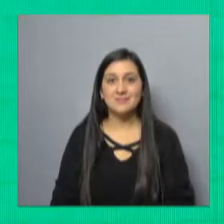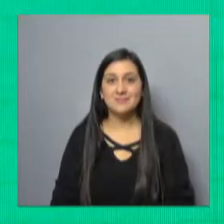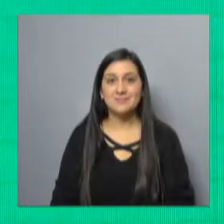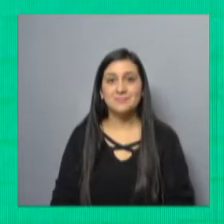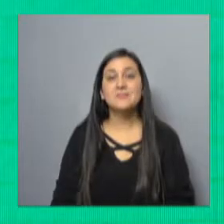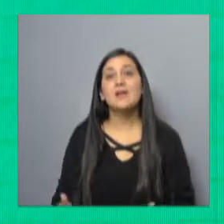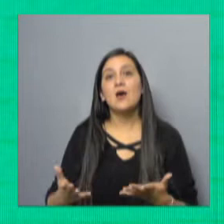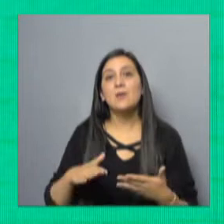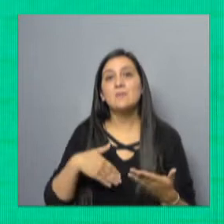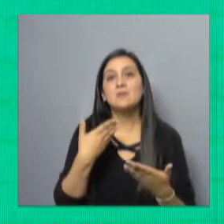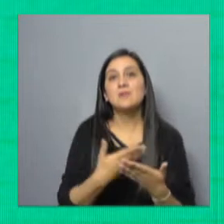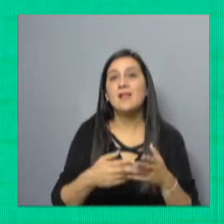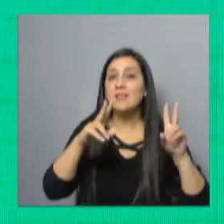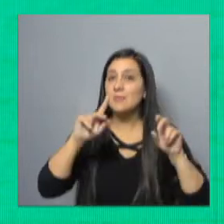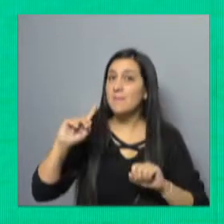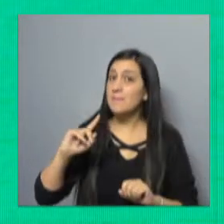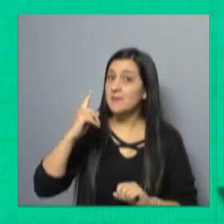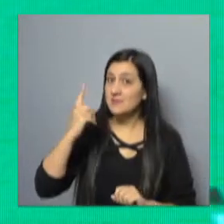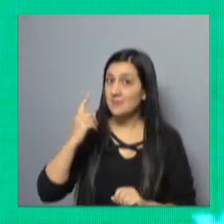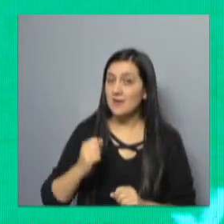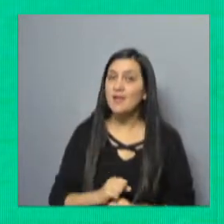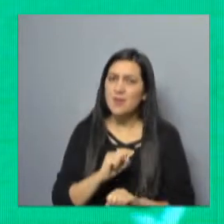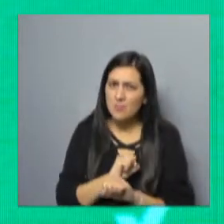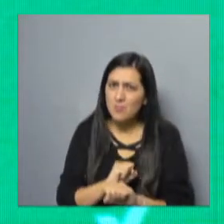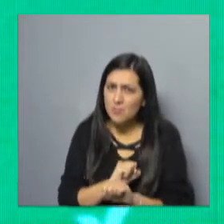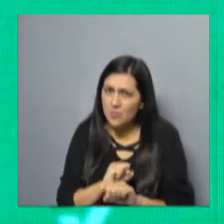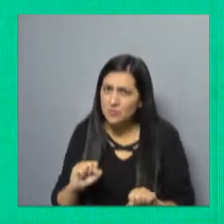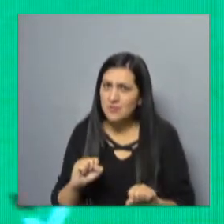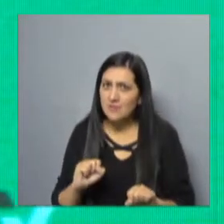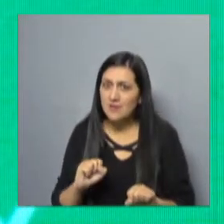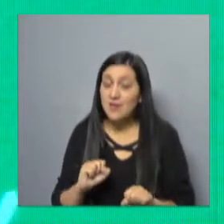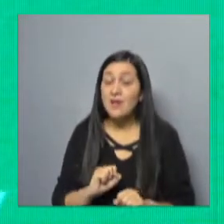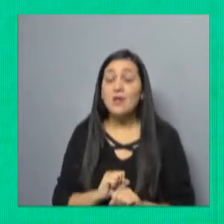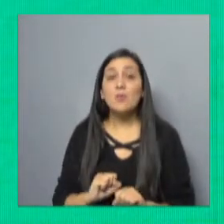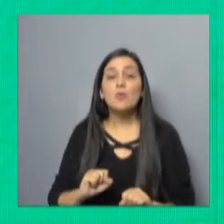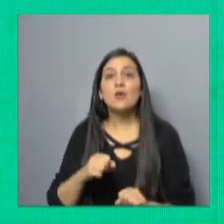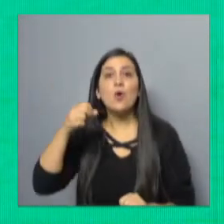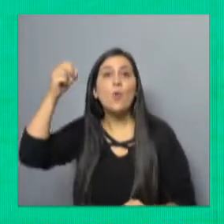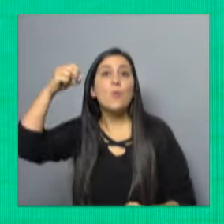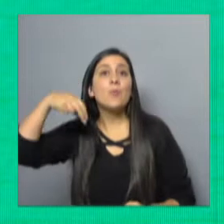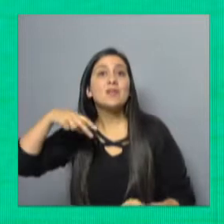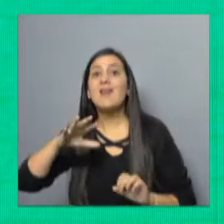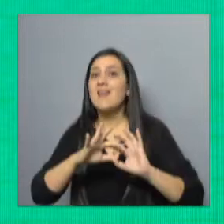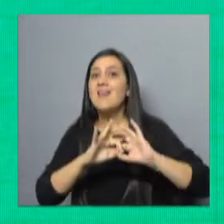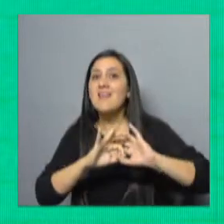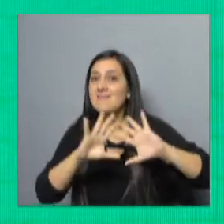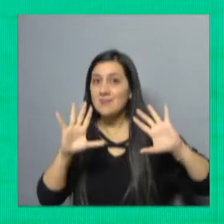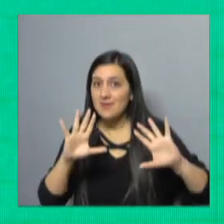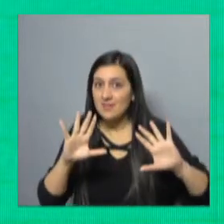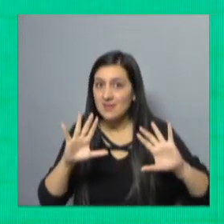vamos a plantear el tema central que tiene que ver es posible poder opinar libremente